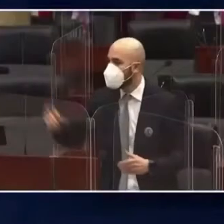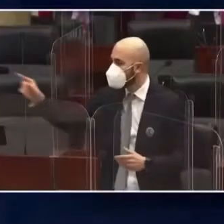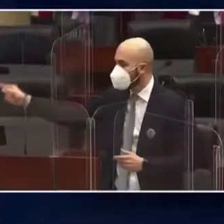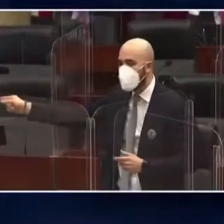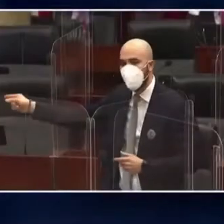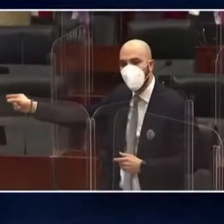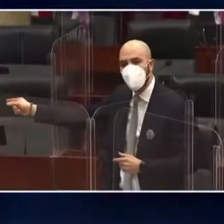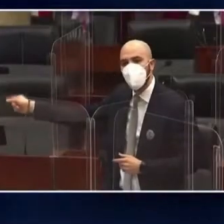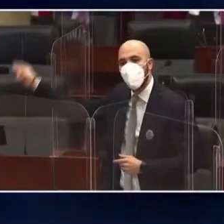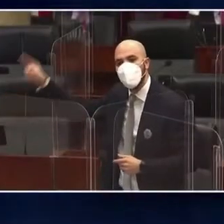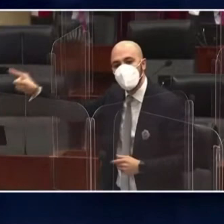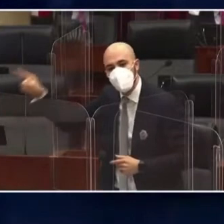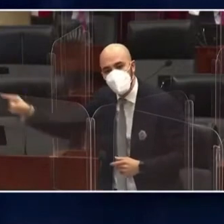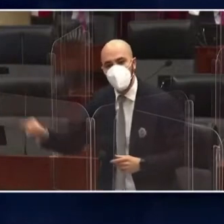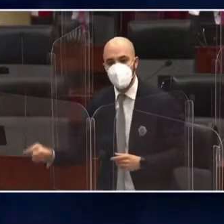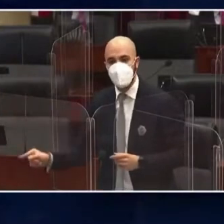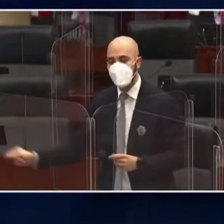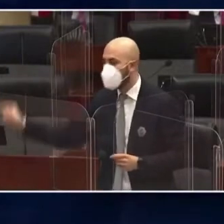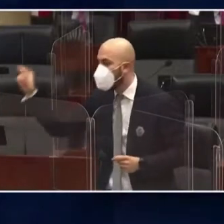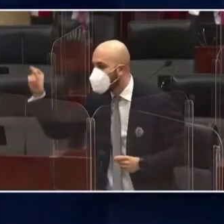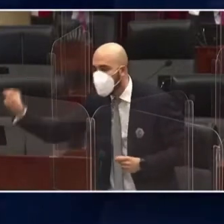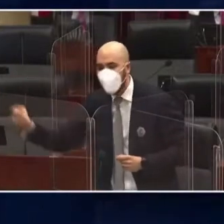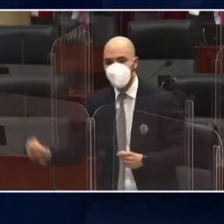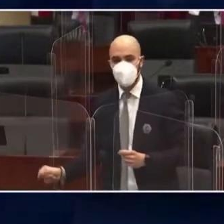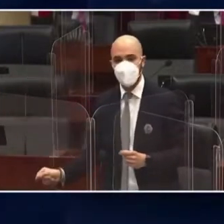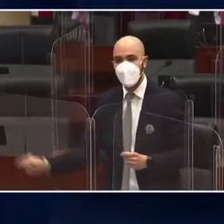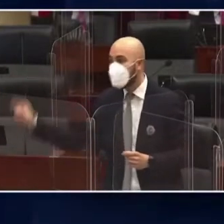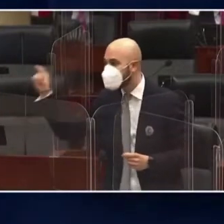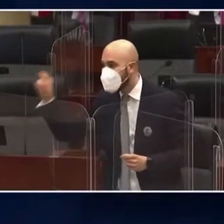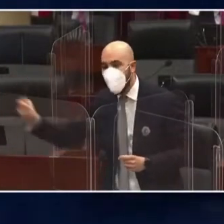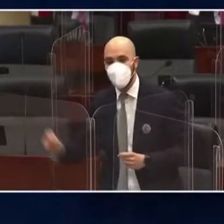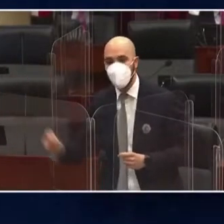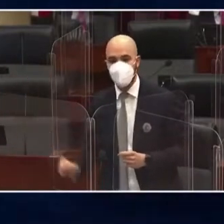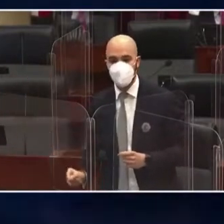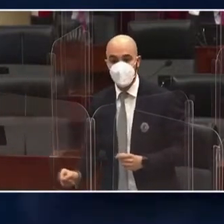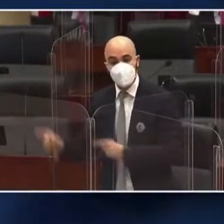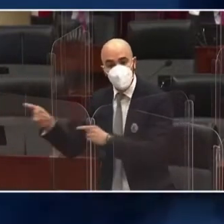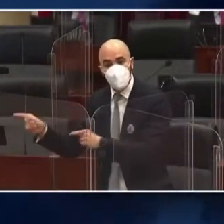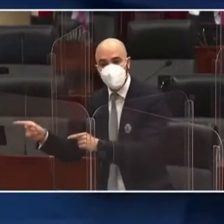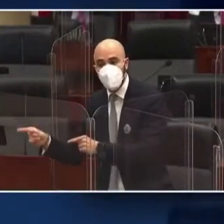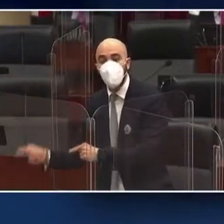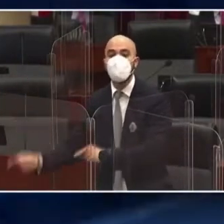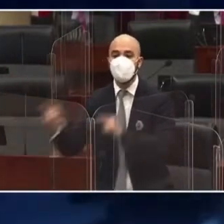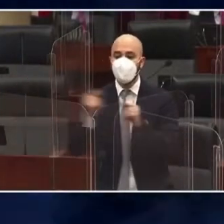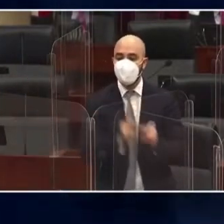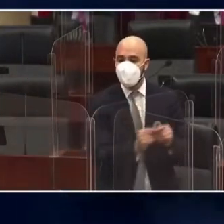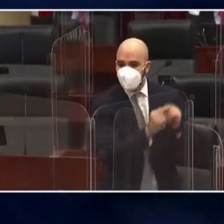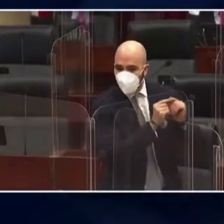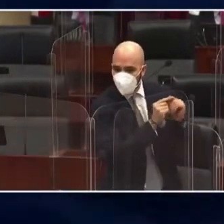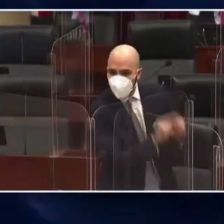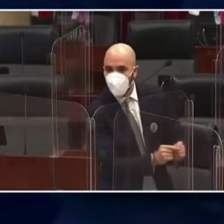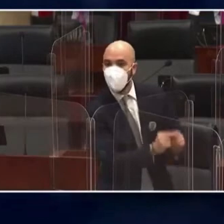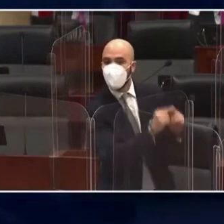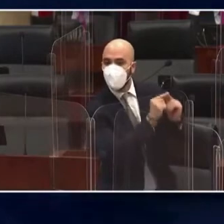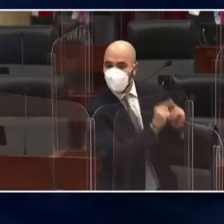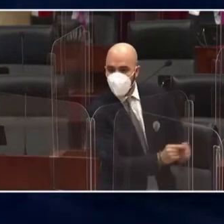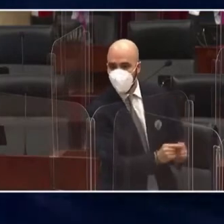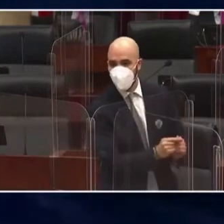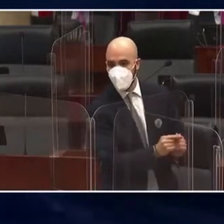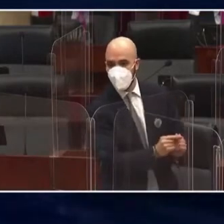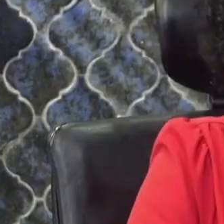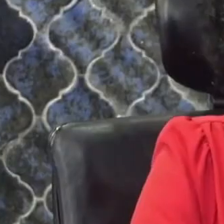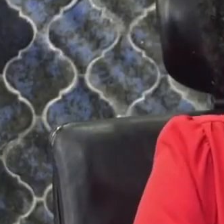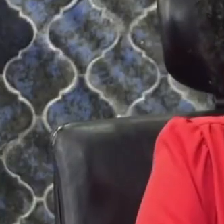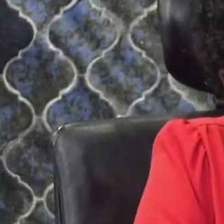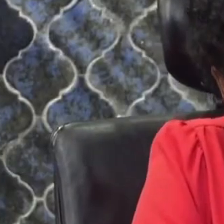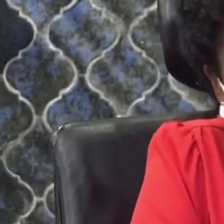y Finanzas cuando se están aprobando nuevas instituciones, nueva burocracia, más salarios, dinero que se lo puede inyectar al sector privado para que no